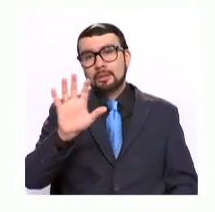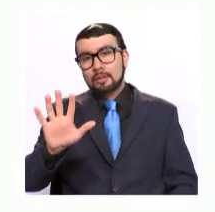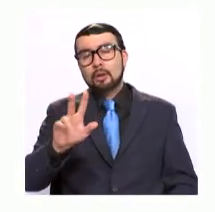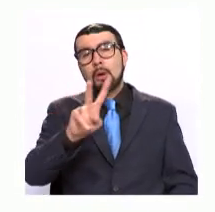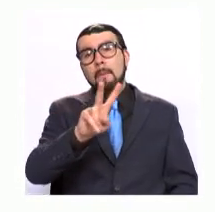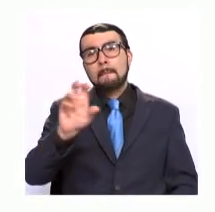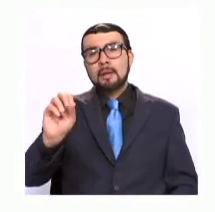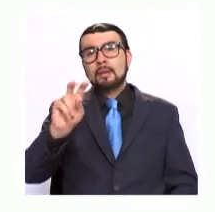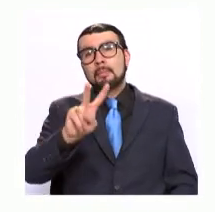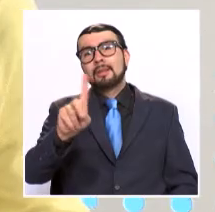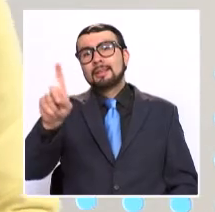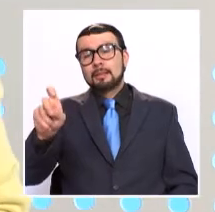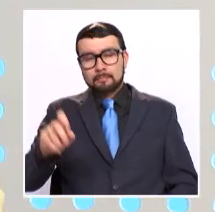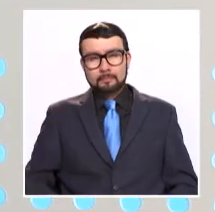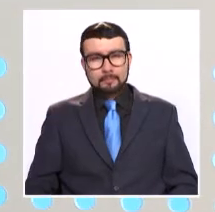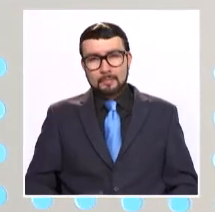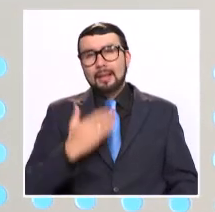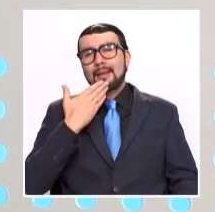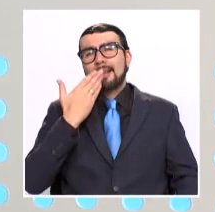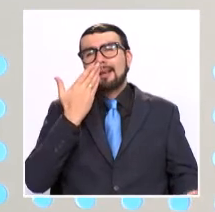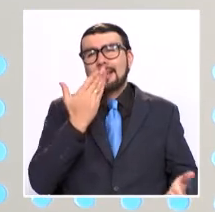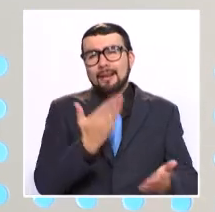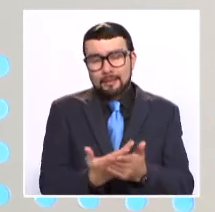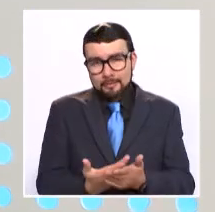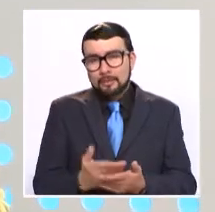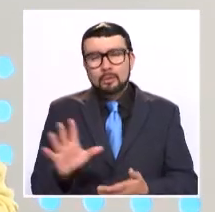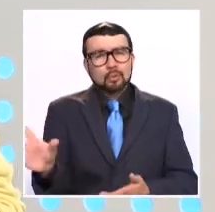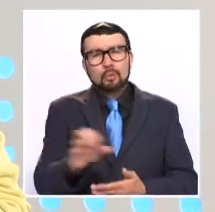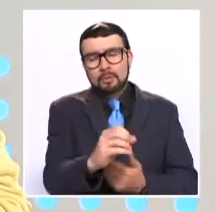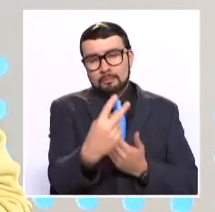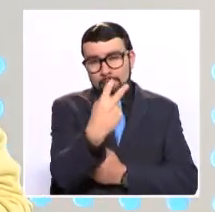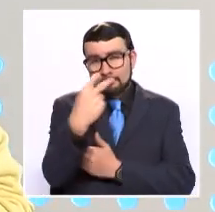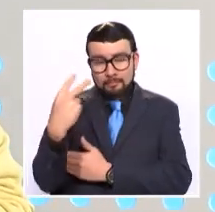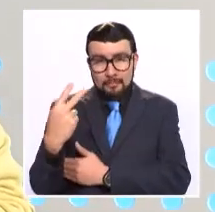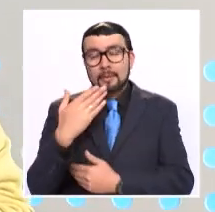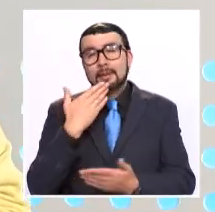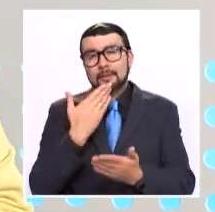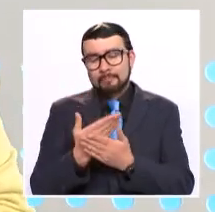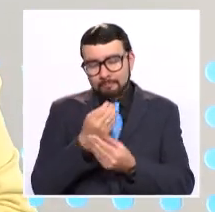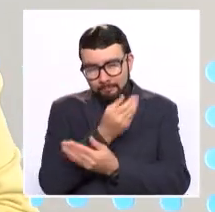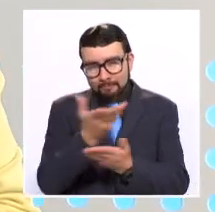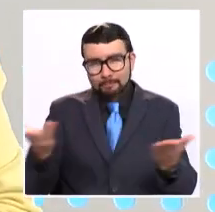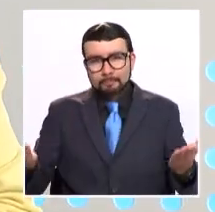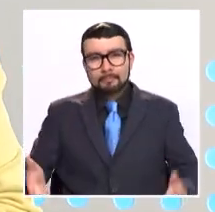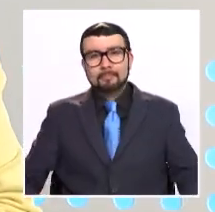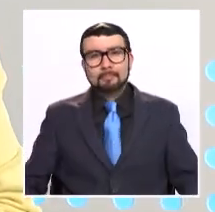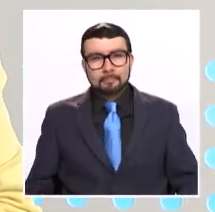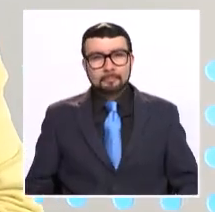313-685-2026. A todos ustedes, mil gracias por estar con nosotros. Bendiciones.